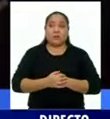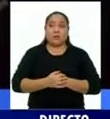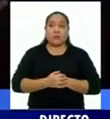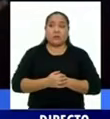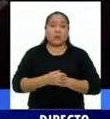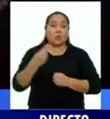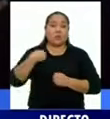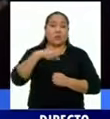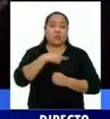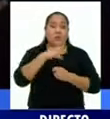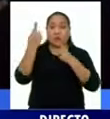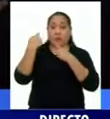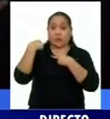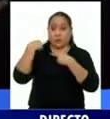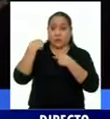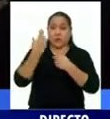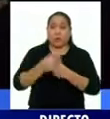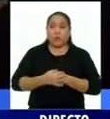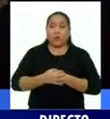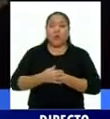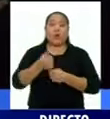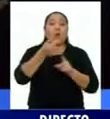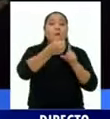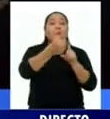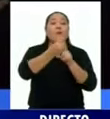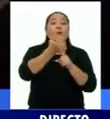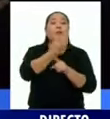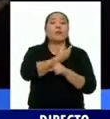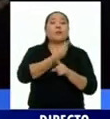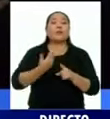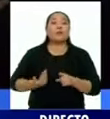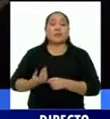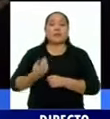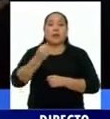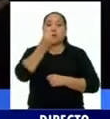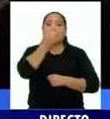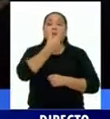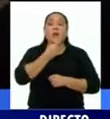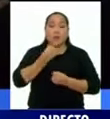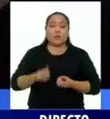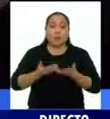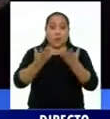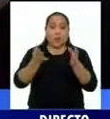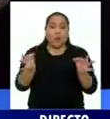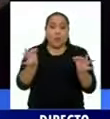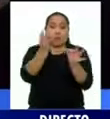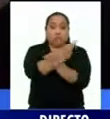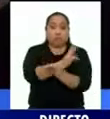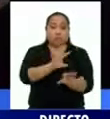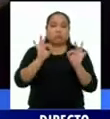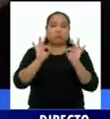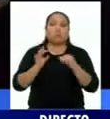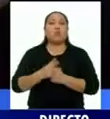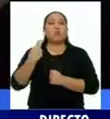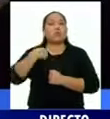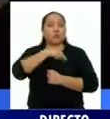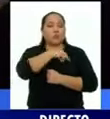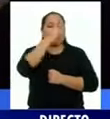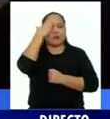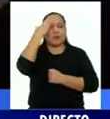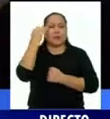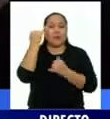las responsabilidades que el propio presidente Francisco Sagasti ha ofrecido. Así es que estamos seguros de que